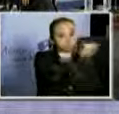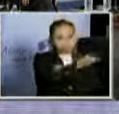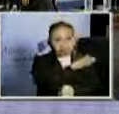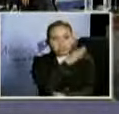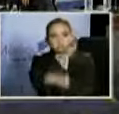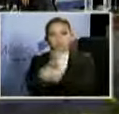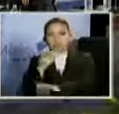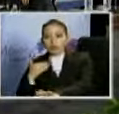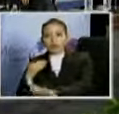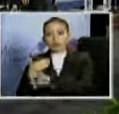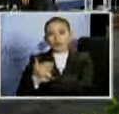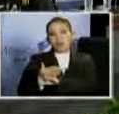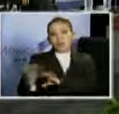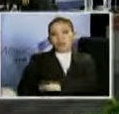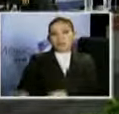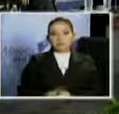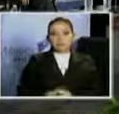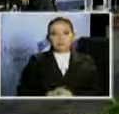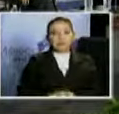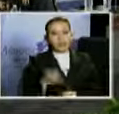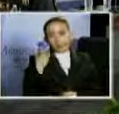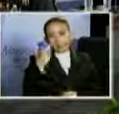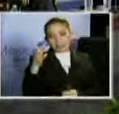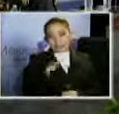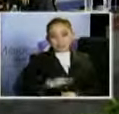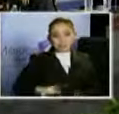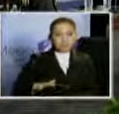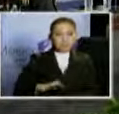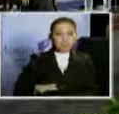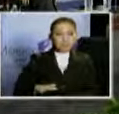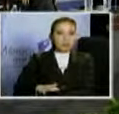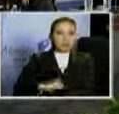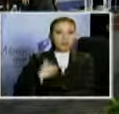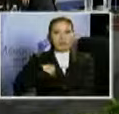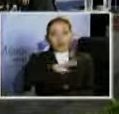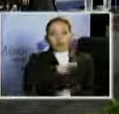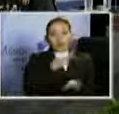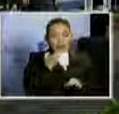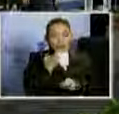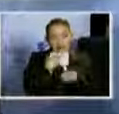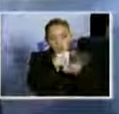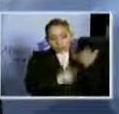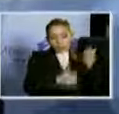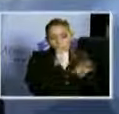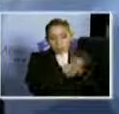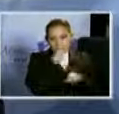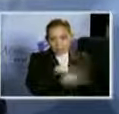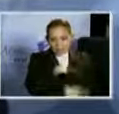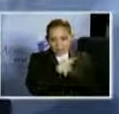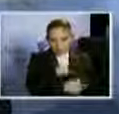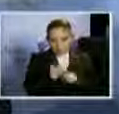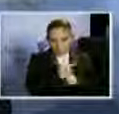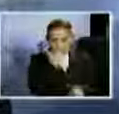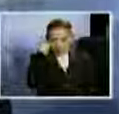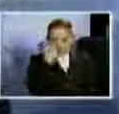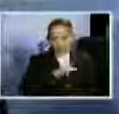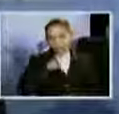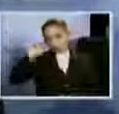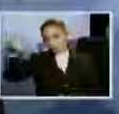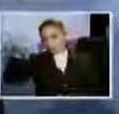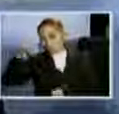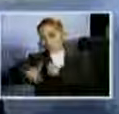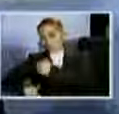agentes de ataque y de atentados. En este escenario estamos, enumero solo estos porque son los más riesgosos, hay algunos